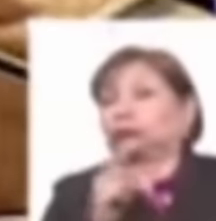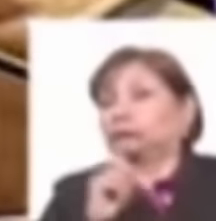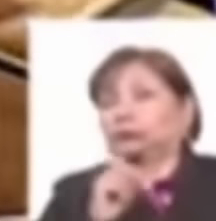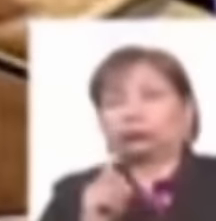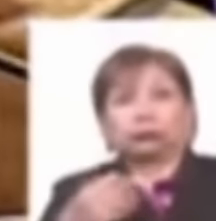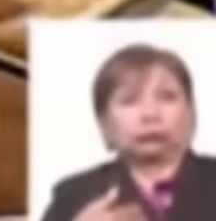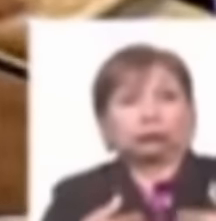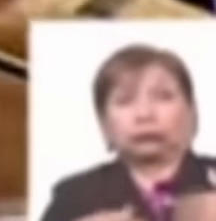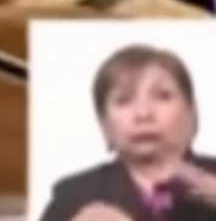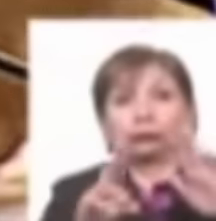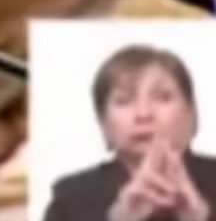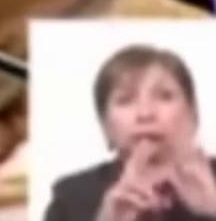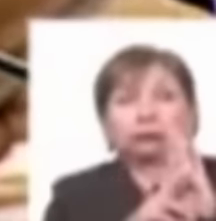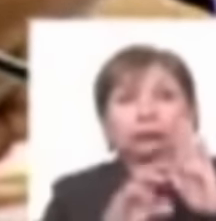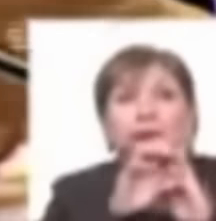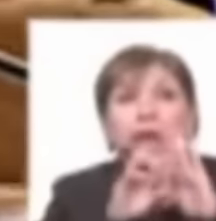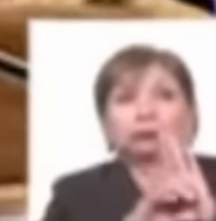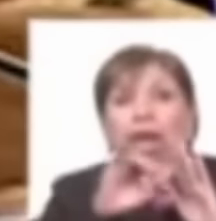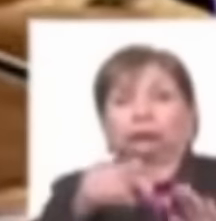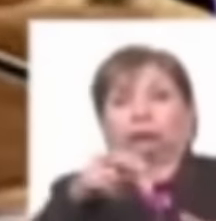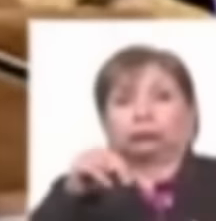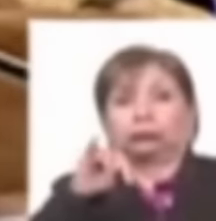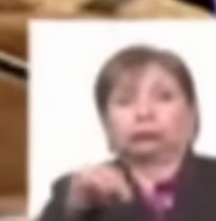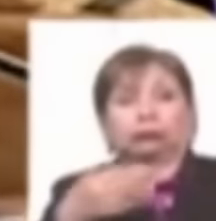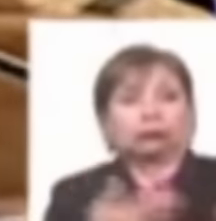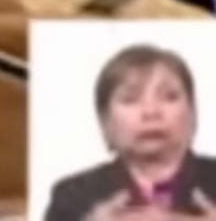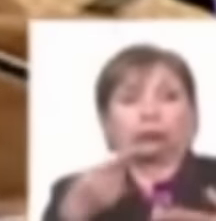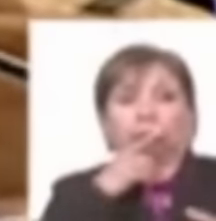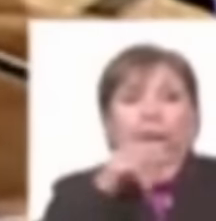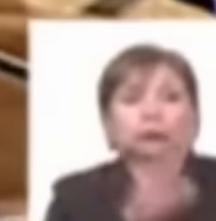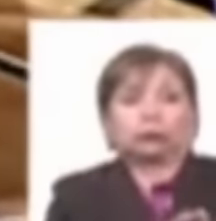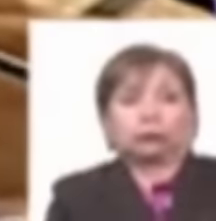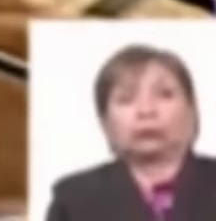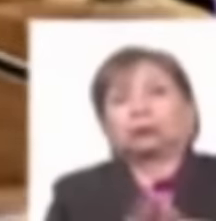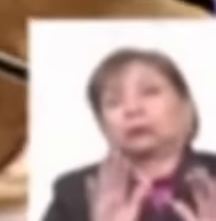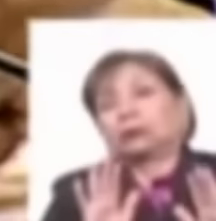está en la ley orgánica de la JNJ, la causal de que cuando cumpla los años,